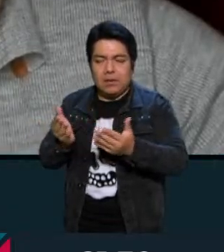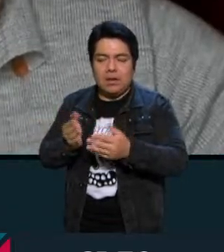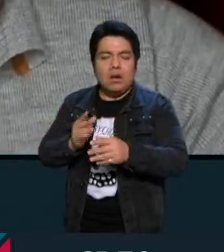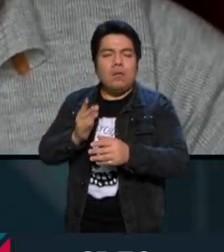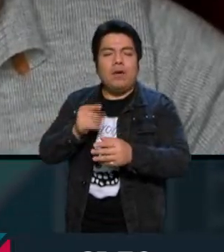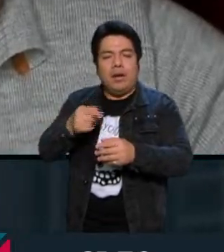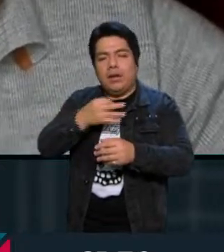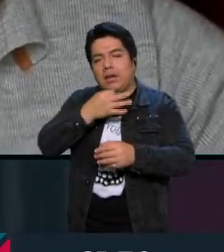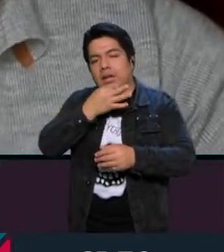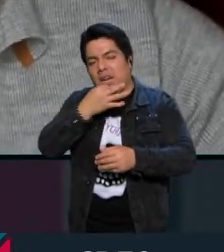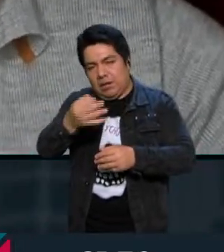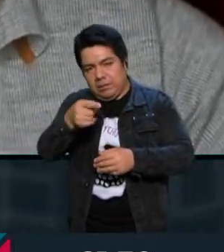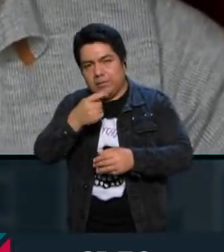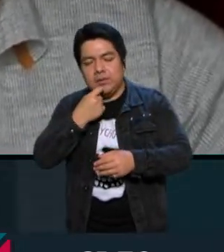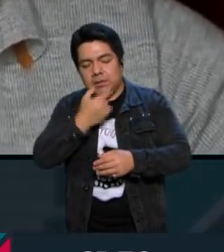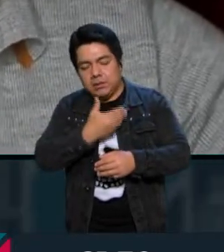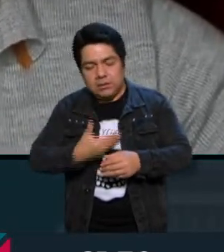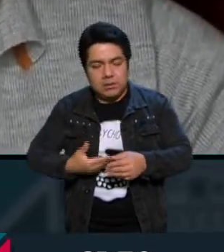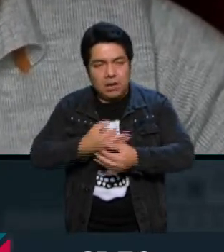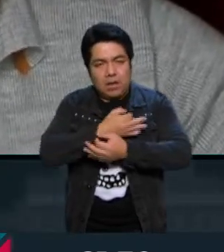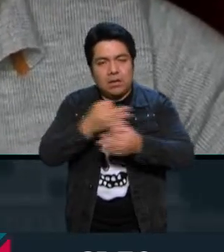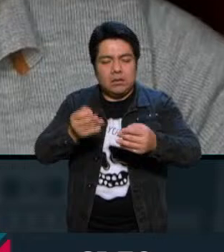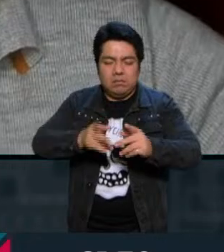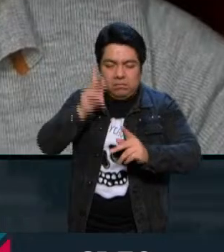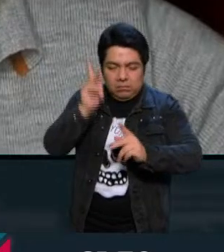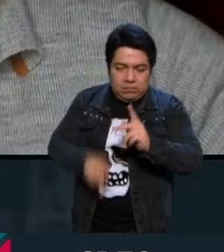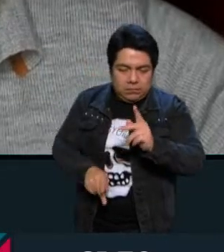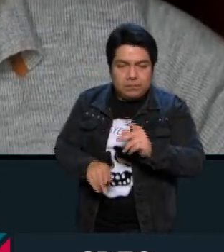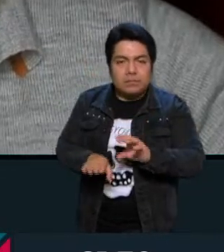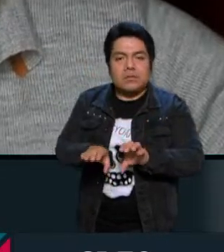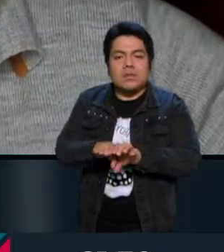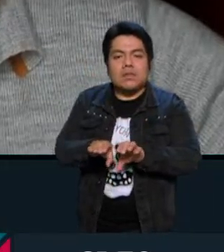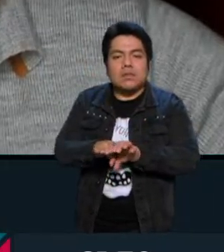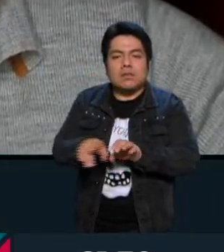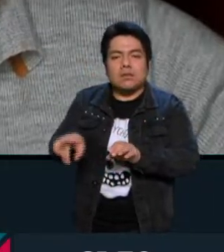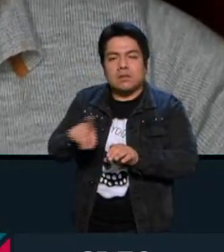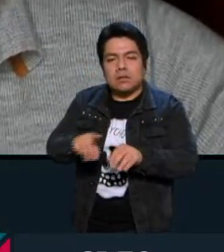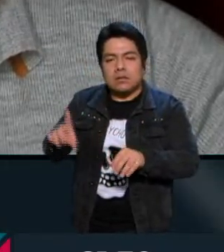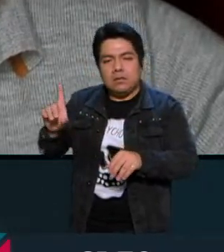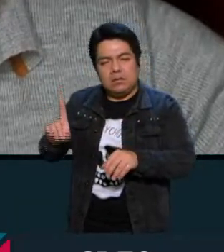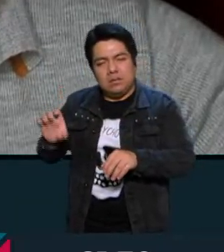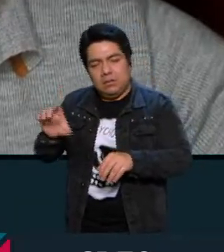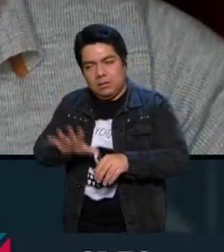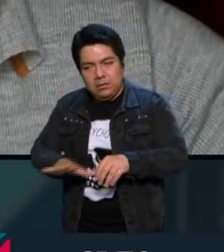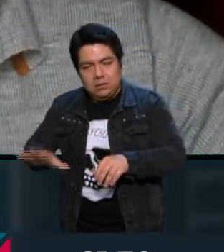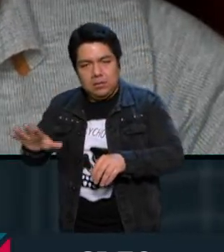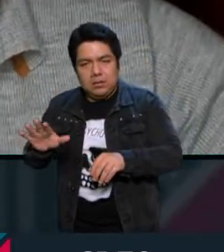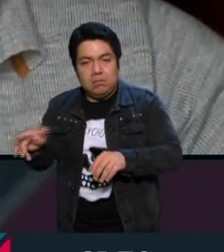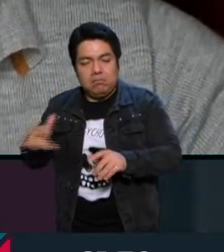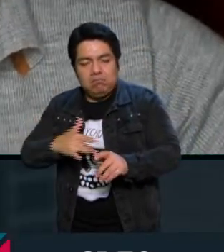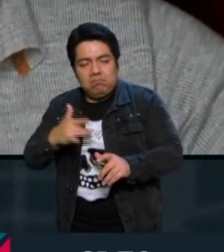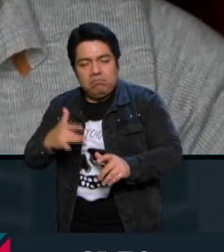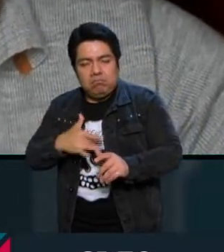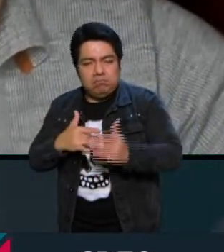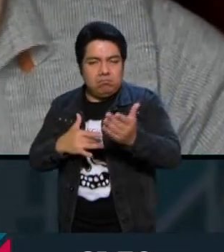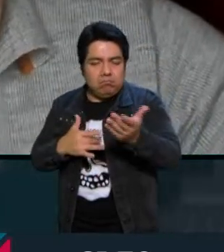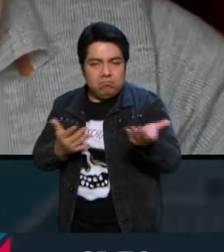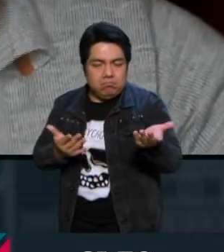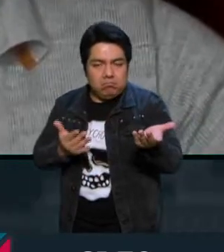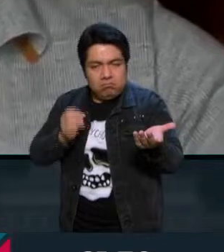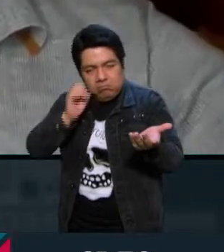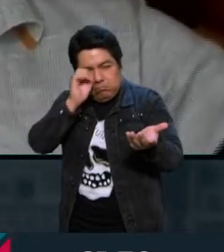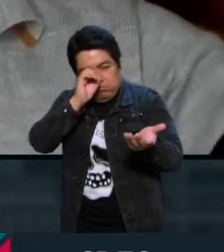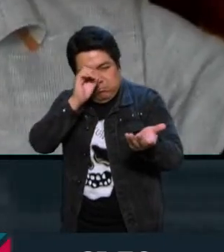que anuncia hoy el presidente López Obrador, van muy en la línea argumentativa también del Departamento de Estado. ¿O cómo lo ve usted, doctor?